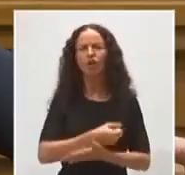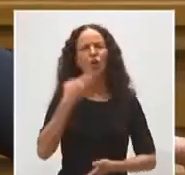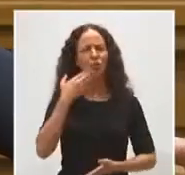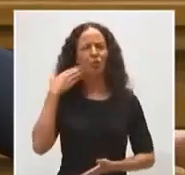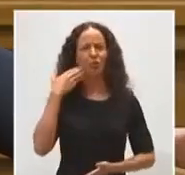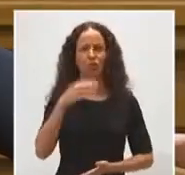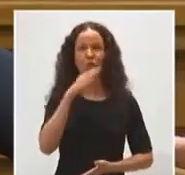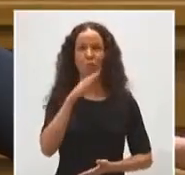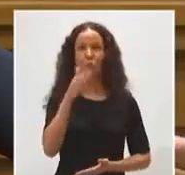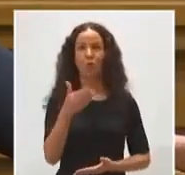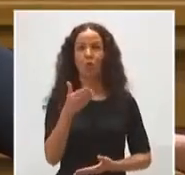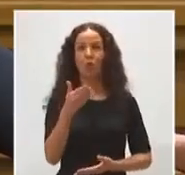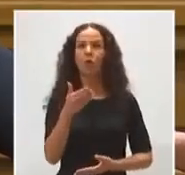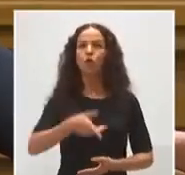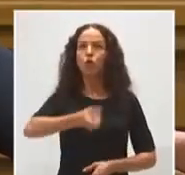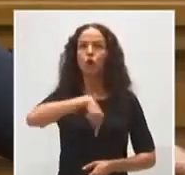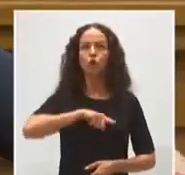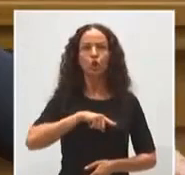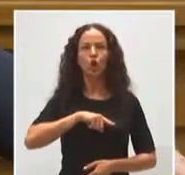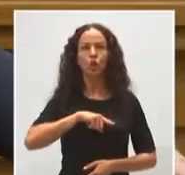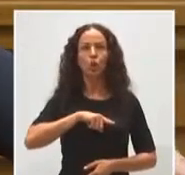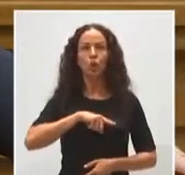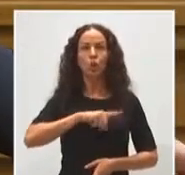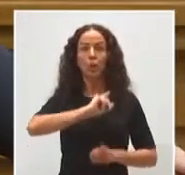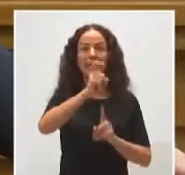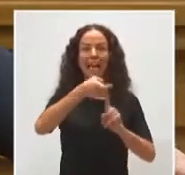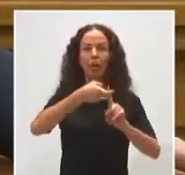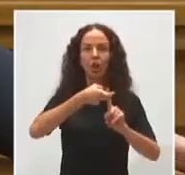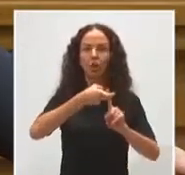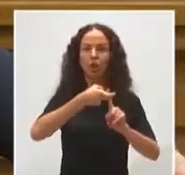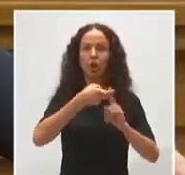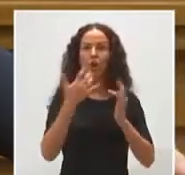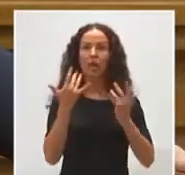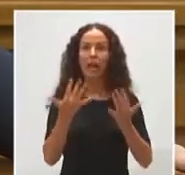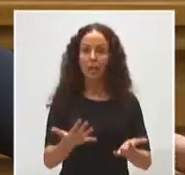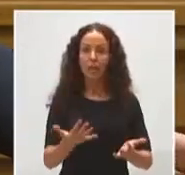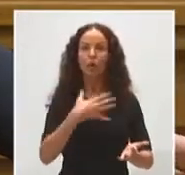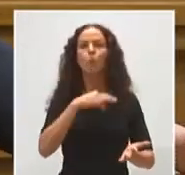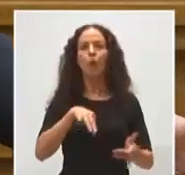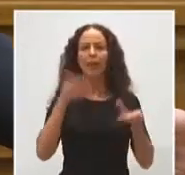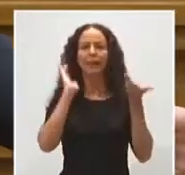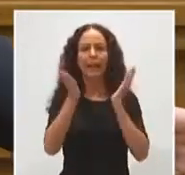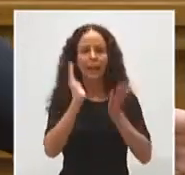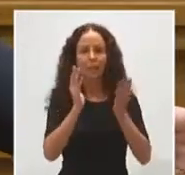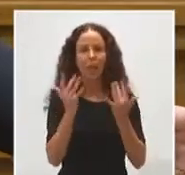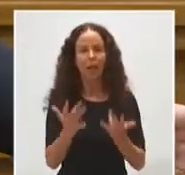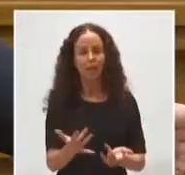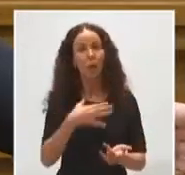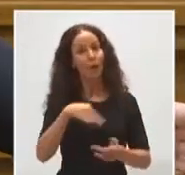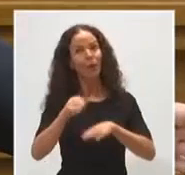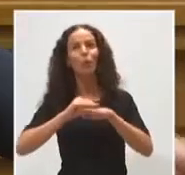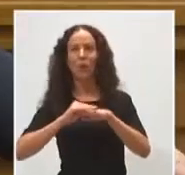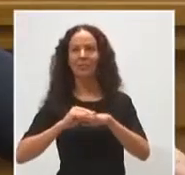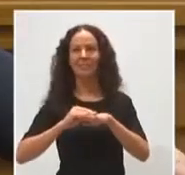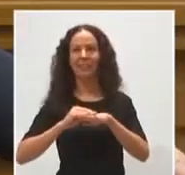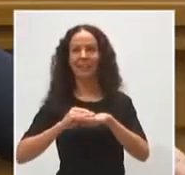la cantidad de gente a la que le estamos anticipando un diagnóstico como consecuencia yo puede tratarse y puede curarse o mejor dicho no llegar a